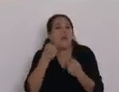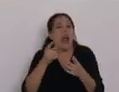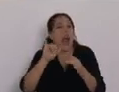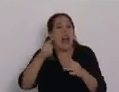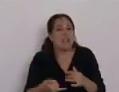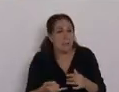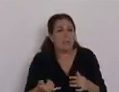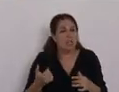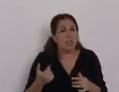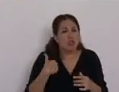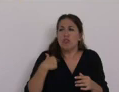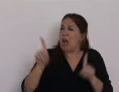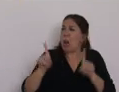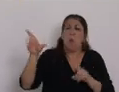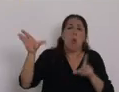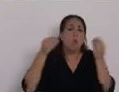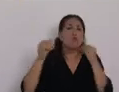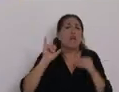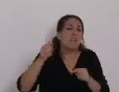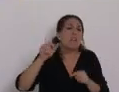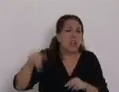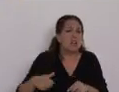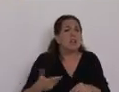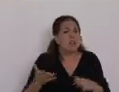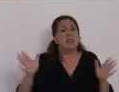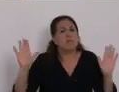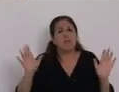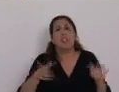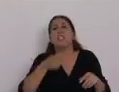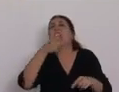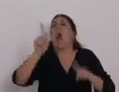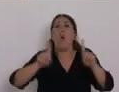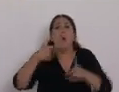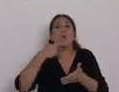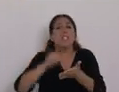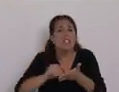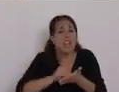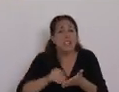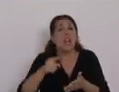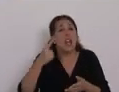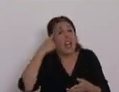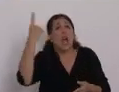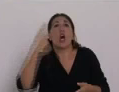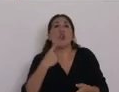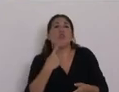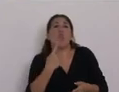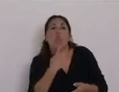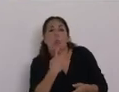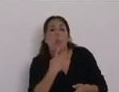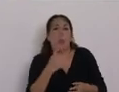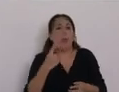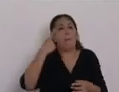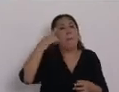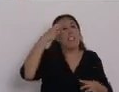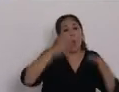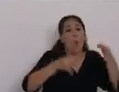increíble escucharlo. Digo, está bien, tiene razón. Tiene razón. Y si hay algún senador que se le ocurra sospechar y que crea que la justicia